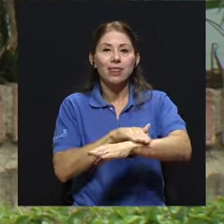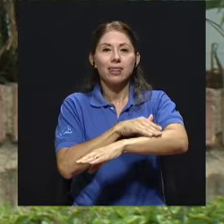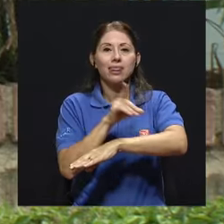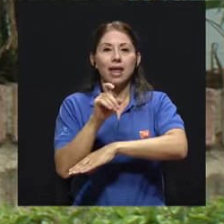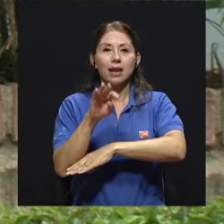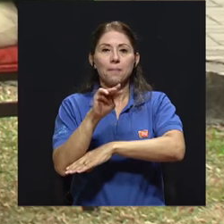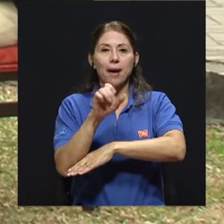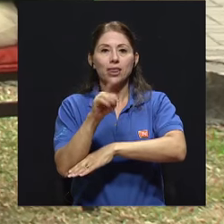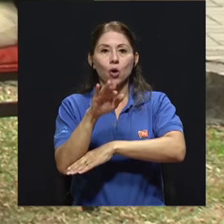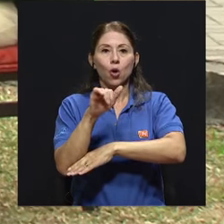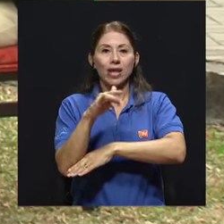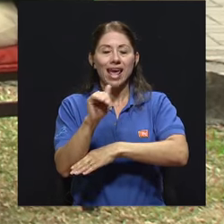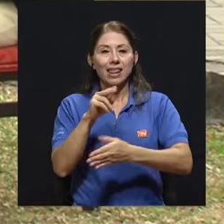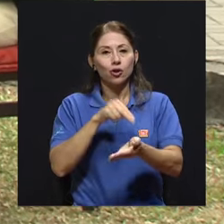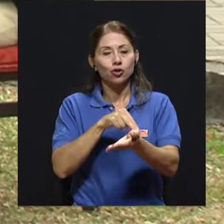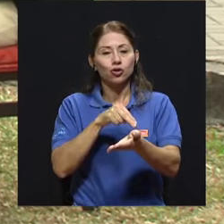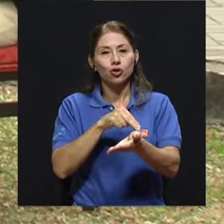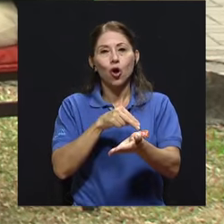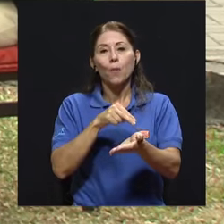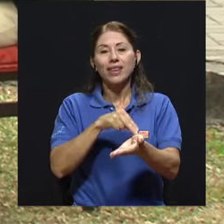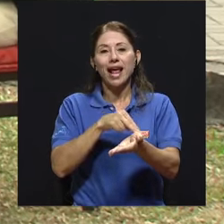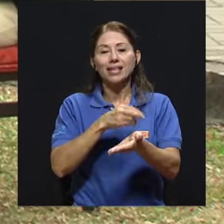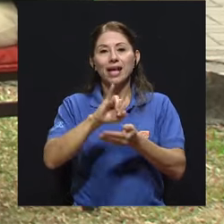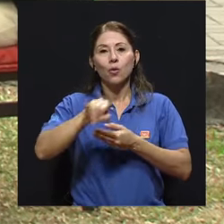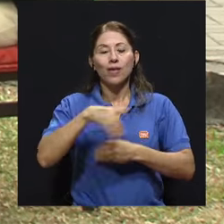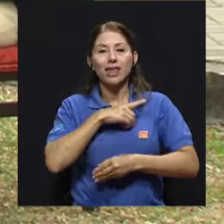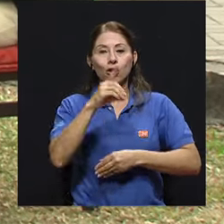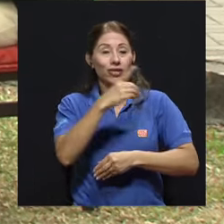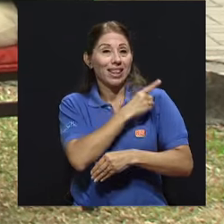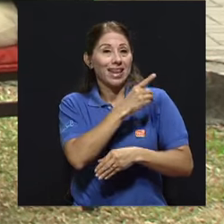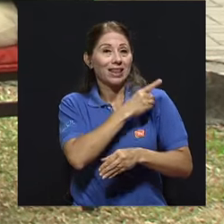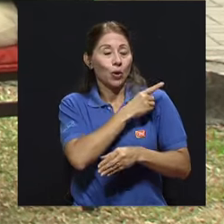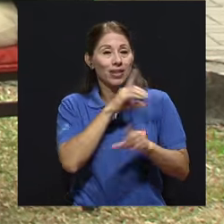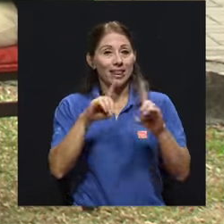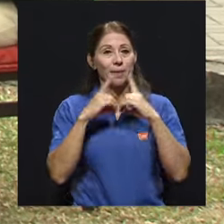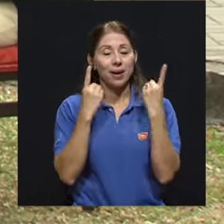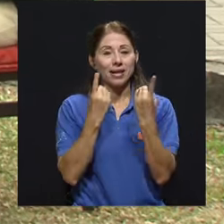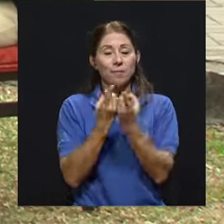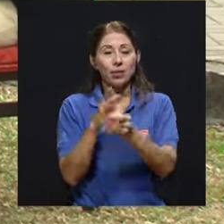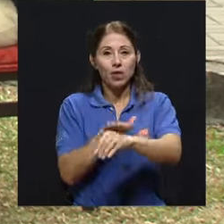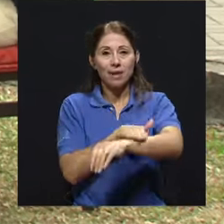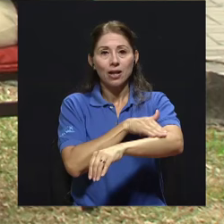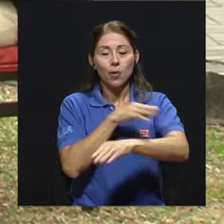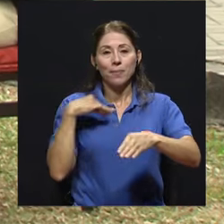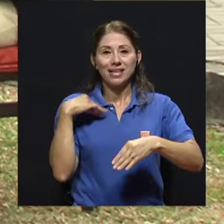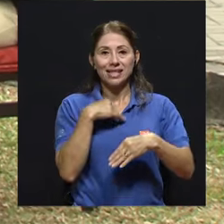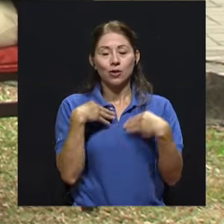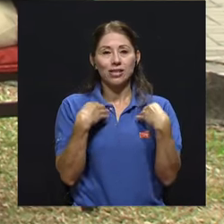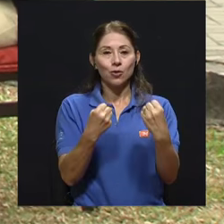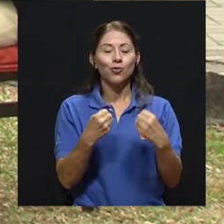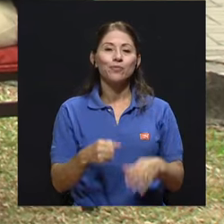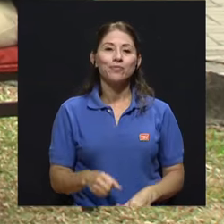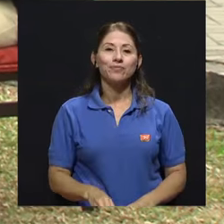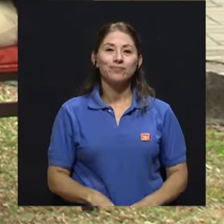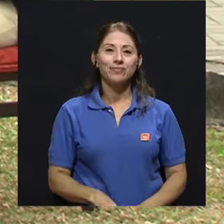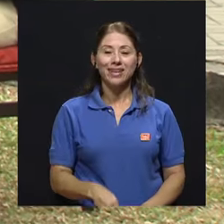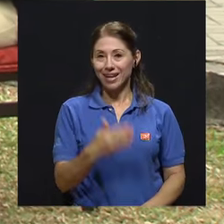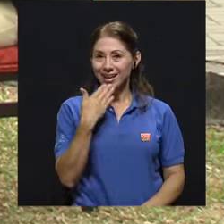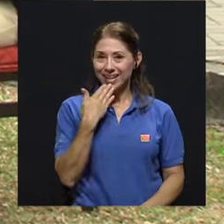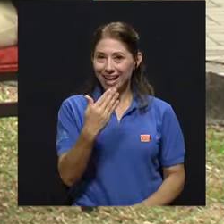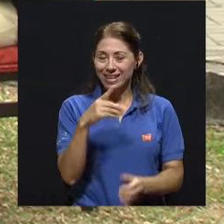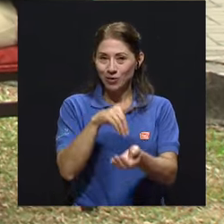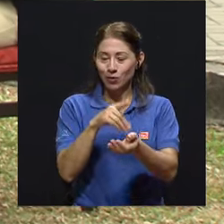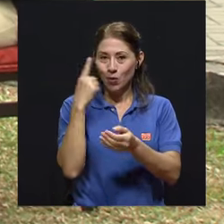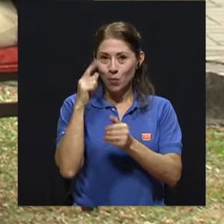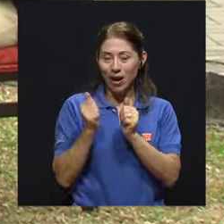Juan de Dios y director del Departamento de Dermatología del Ministerio de Salud. Muchísimas gracias, doctor, por acompañarnos el día